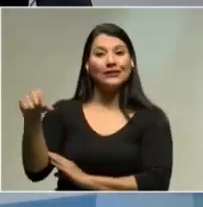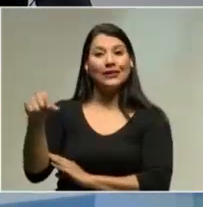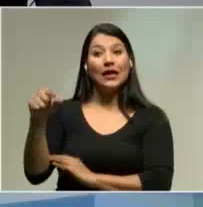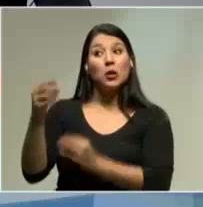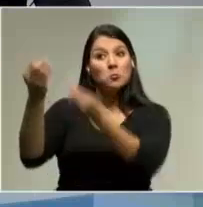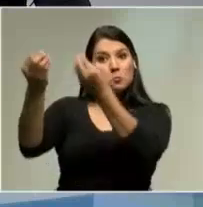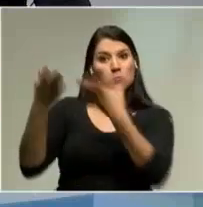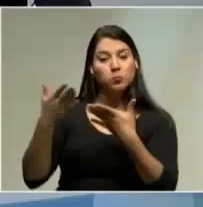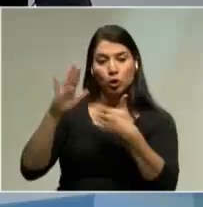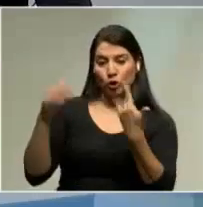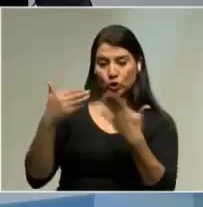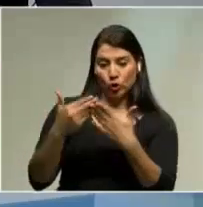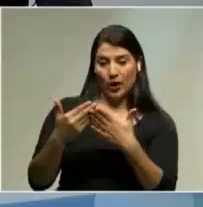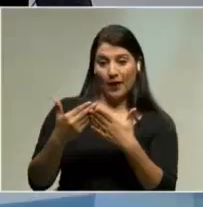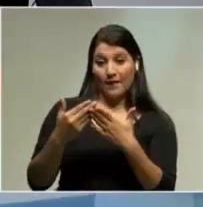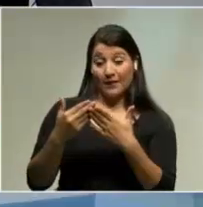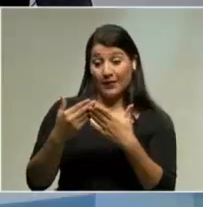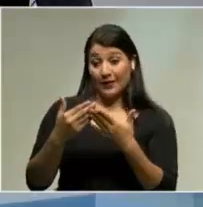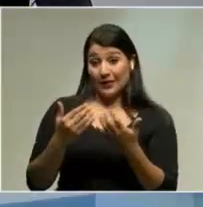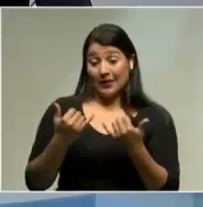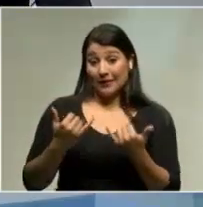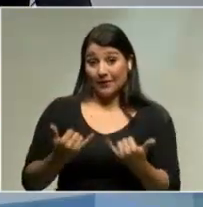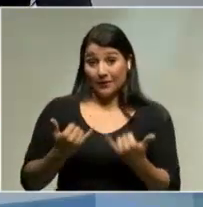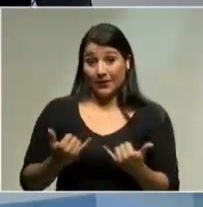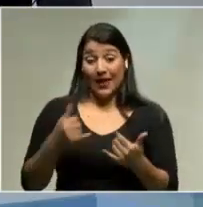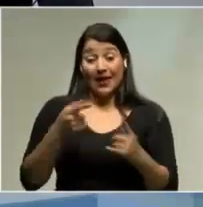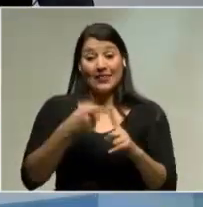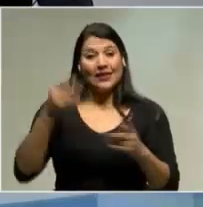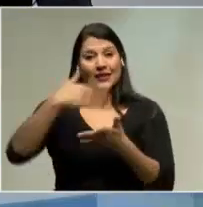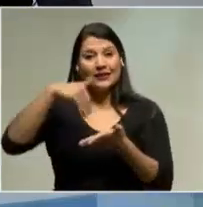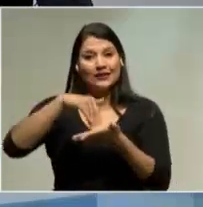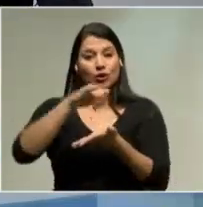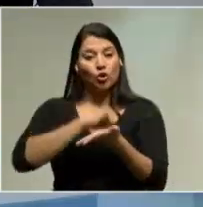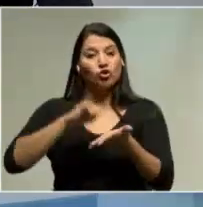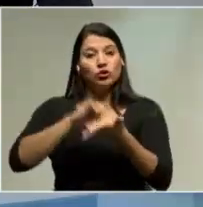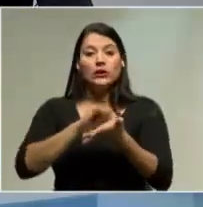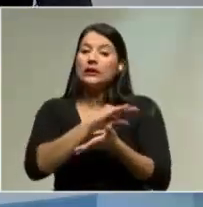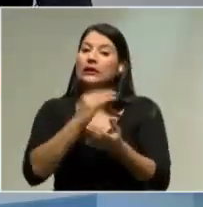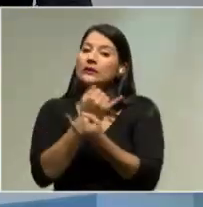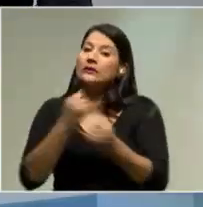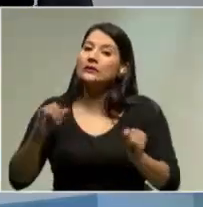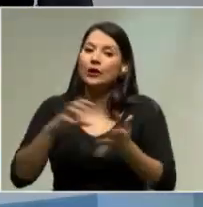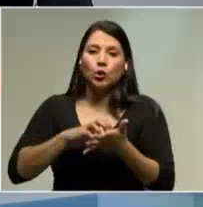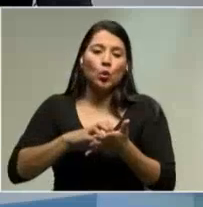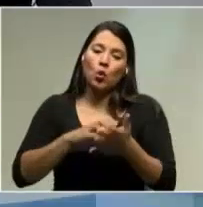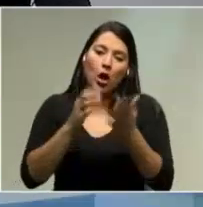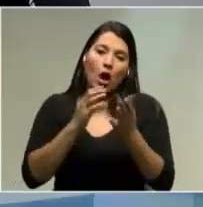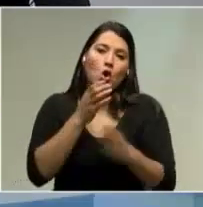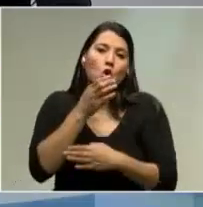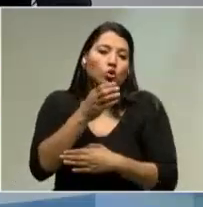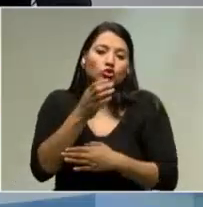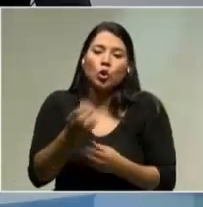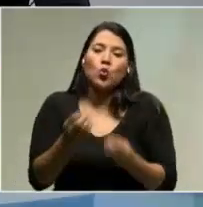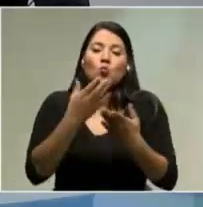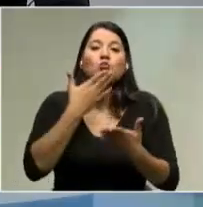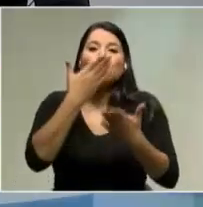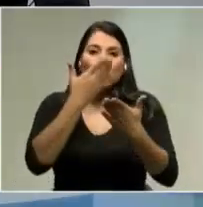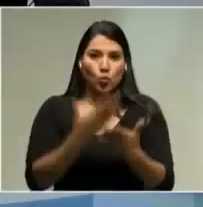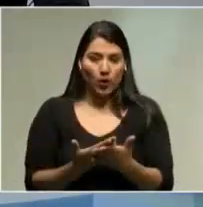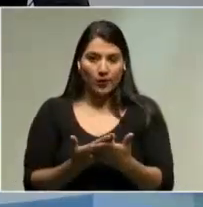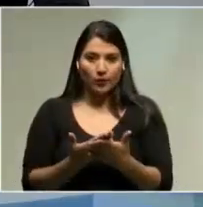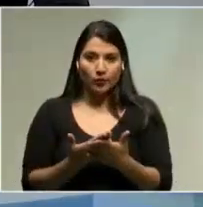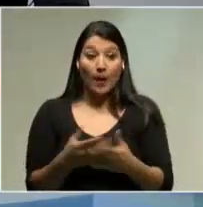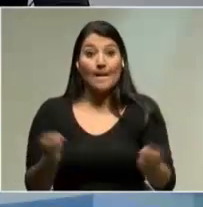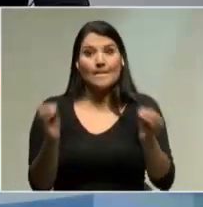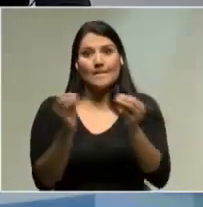llevaron este reporte en vivo desde el centro de San José. Y sin duda alguna, consejos muy válidos y muy sabios, tomando en cuenta